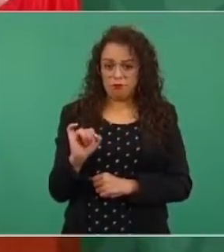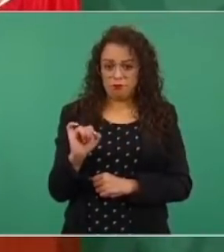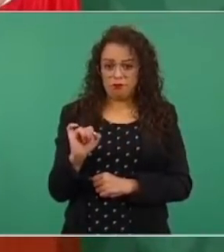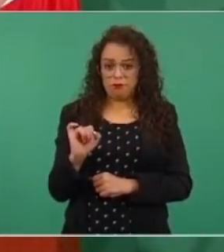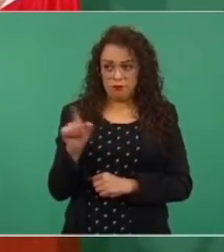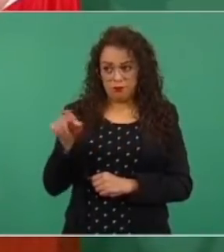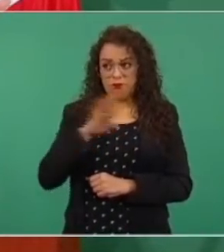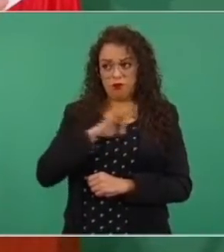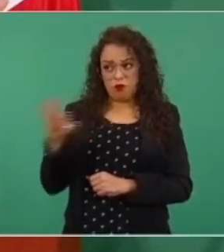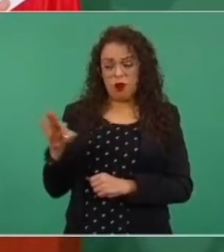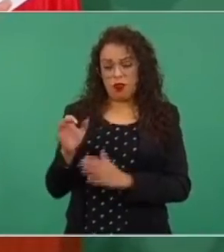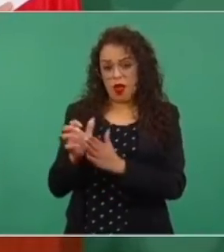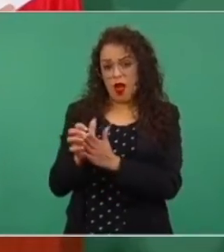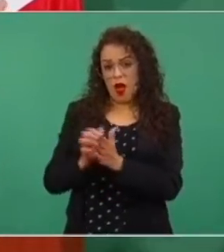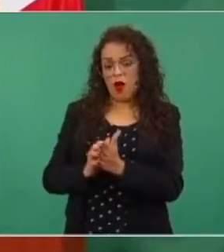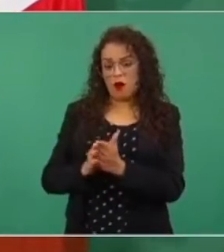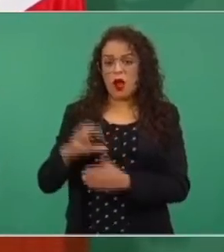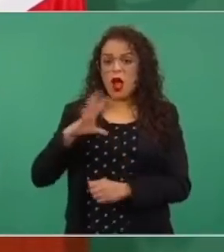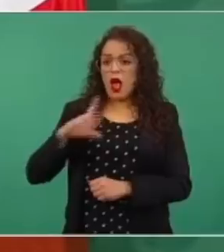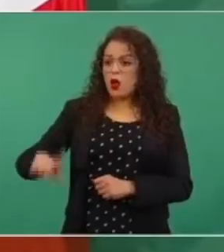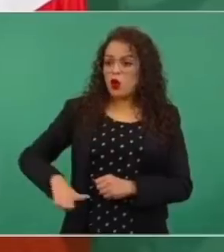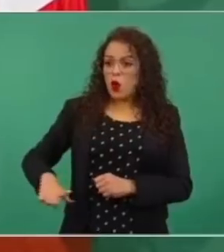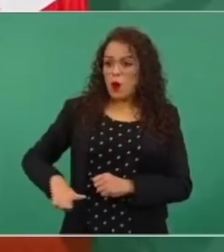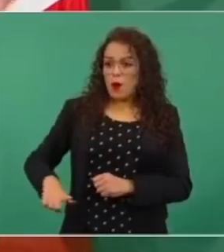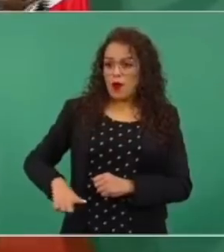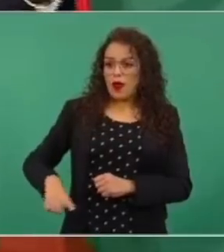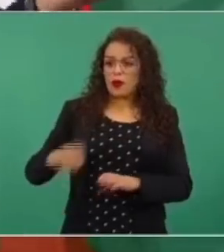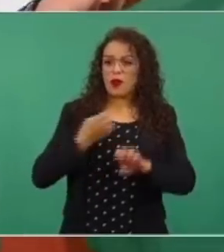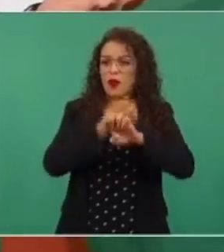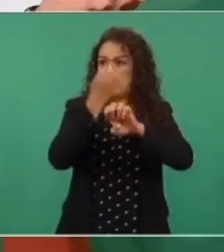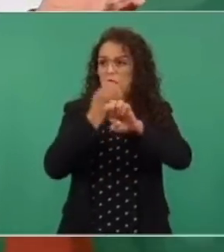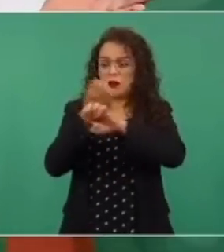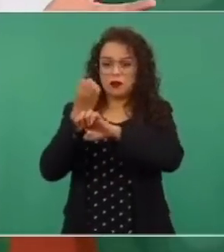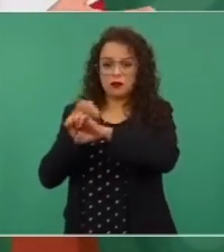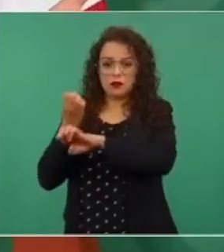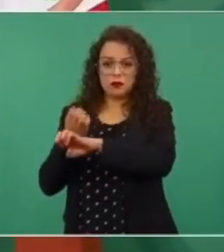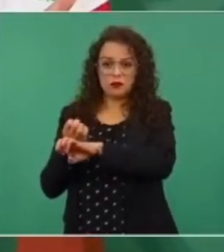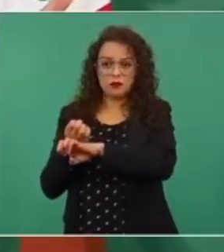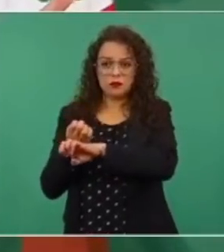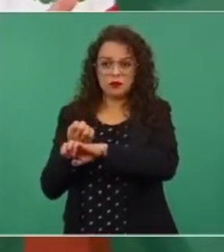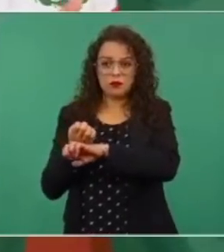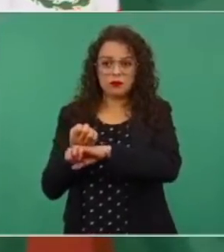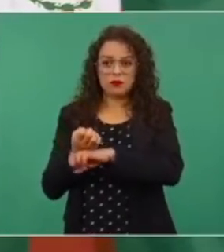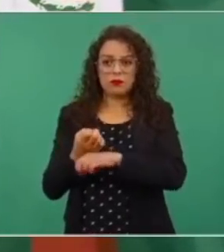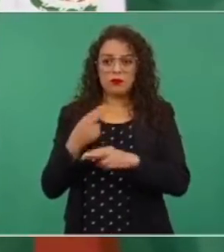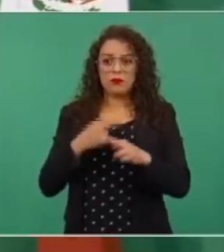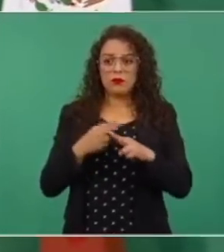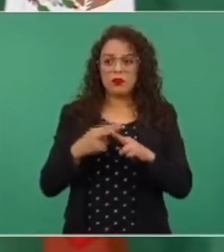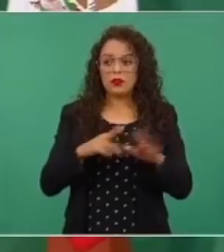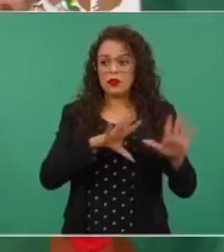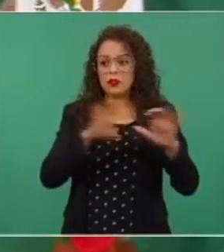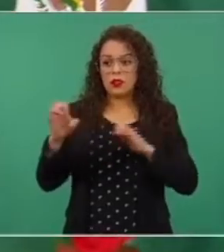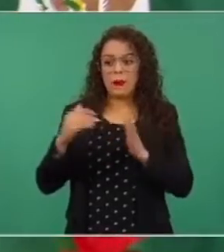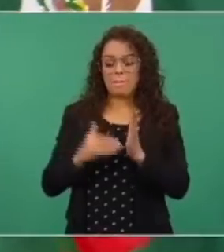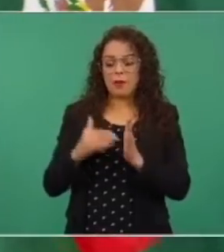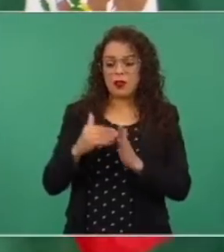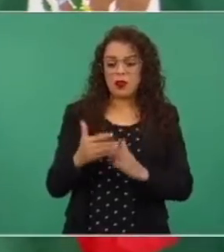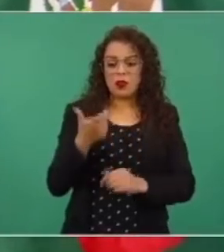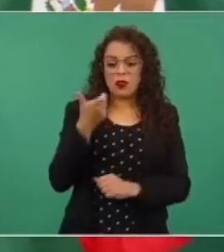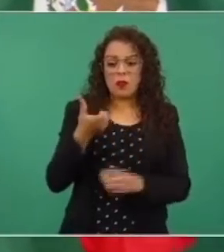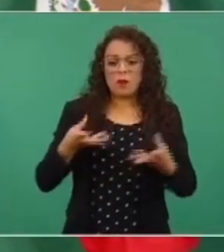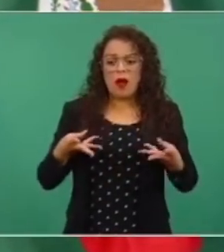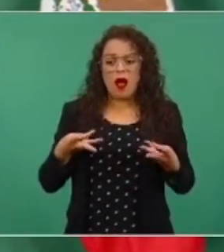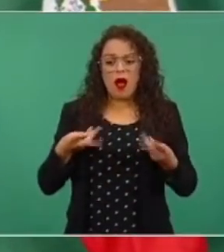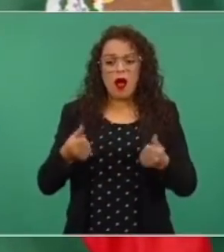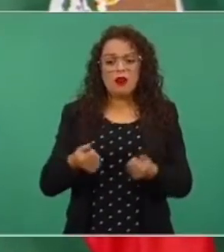Hay gobiernos estatales que destinaban hasta 500 millones de pesos a publicidad.